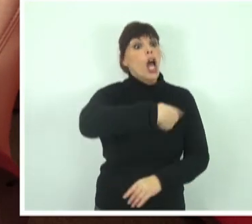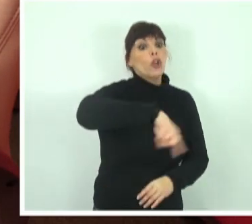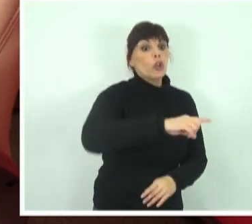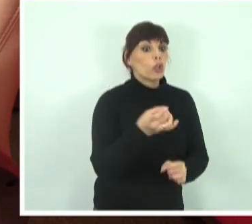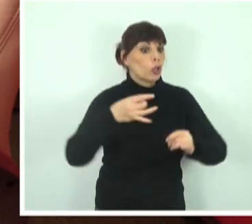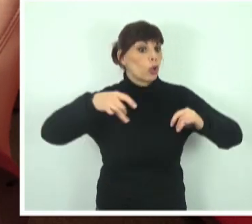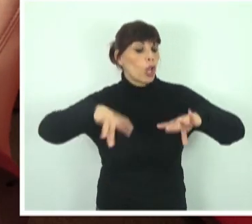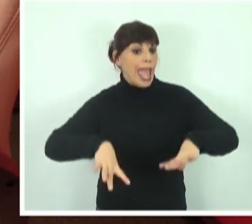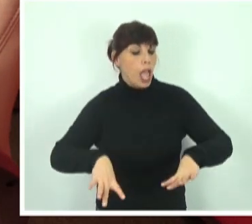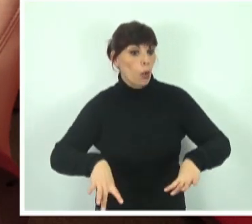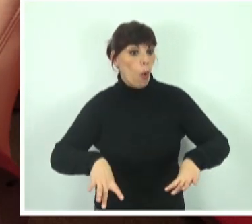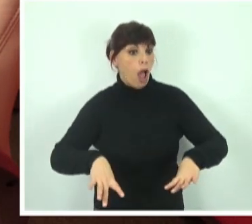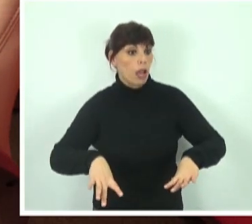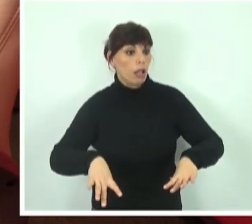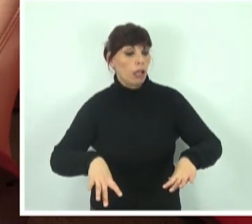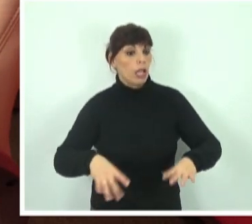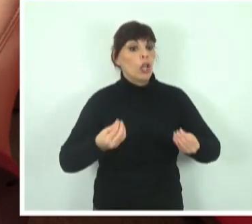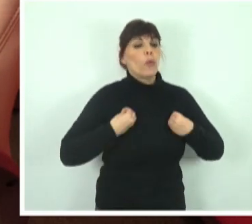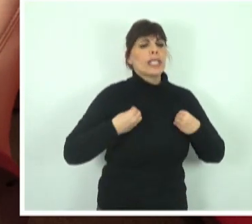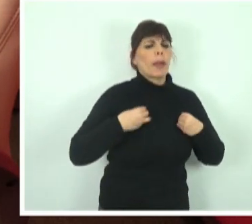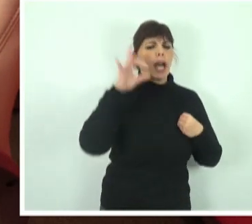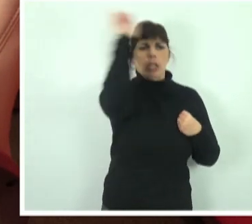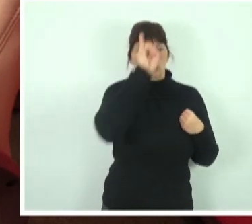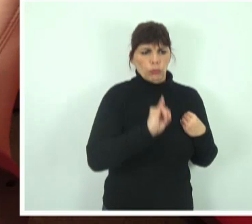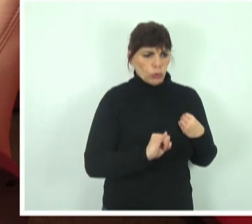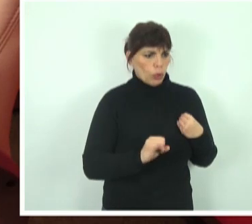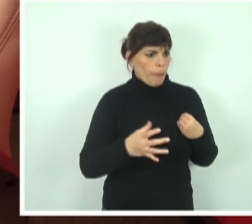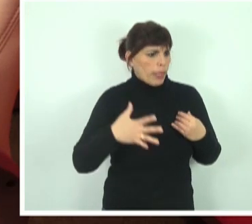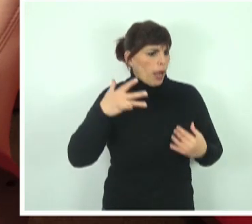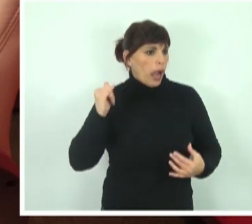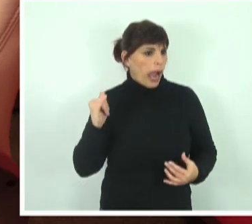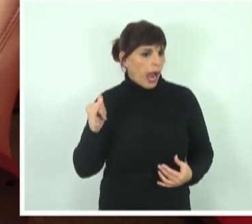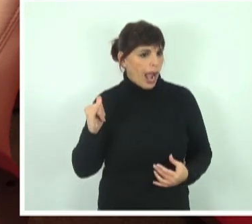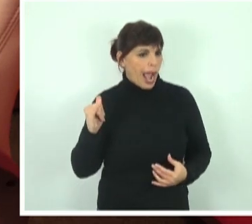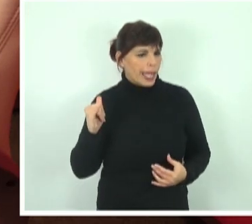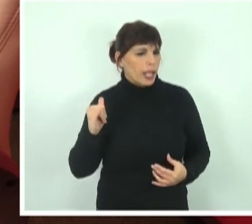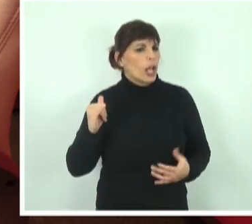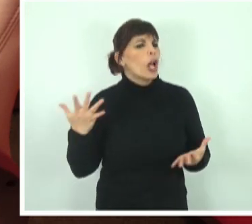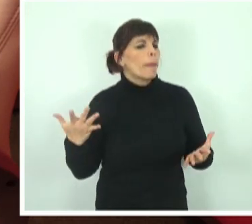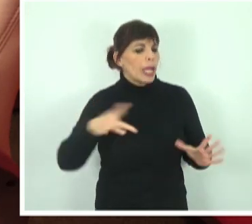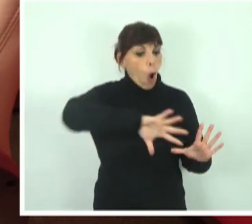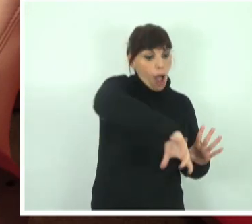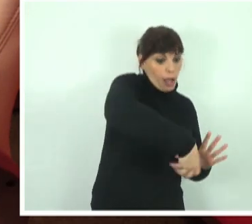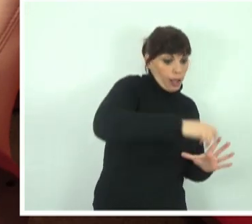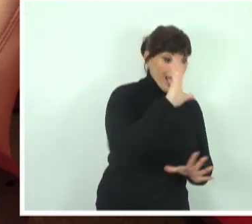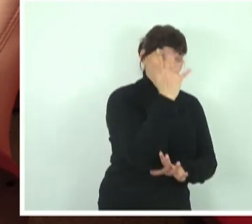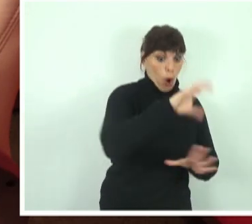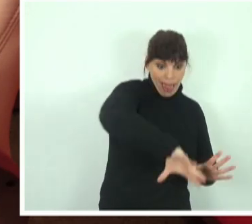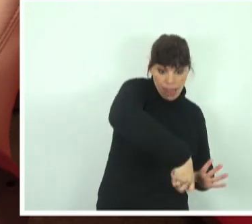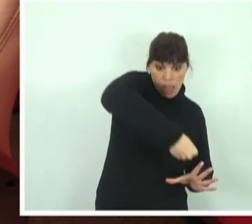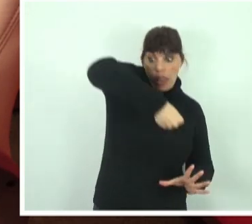seguro, absoluto, pero nadie te puede desarraigar, porque si el Señor te plantó en algún sitio, tú